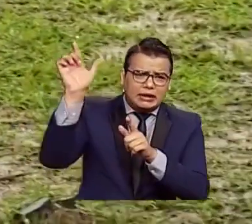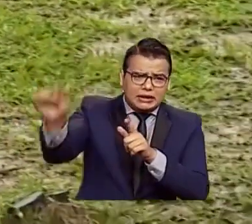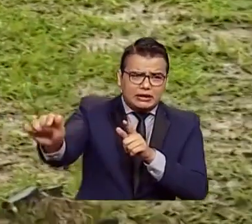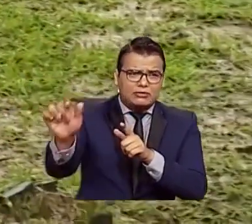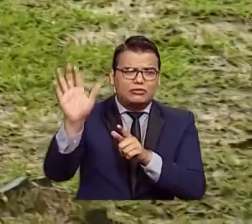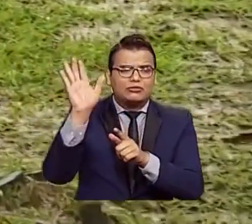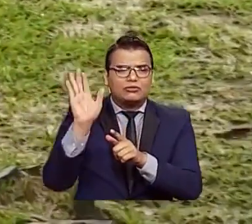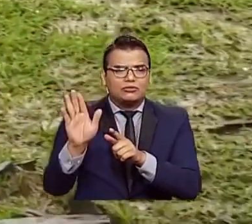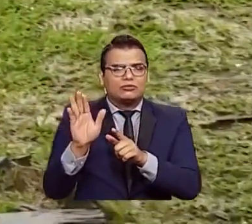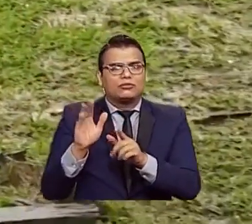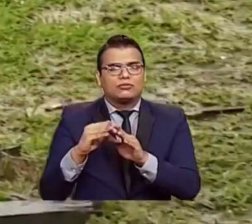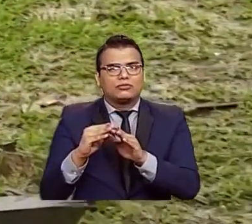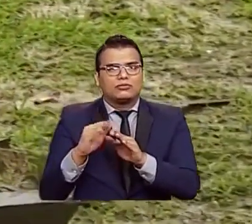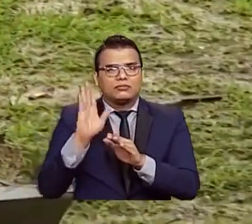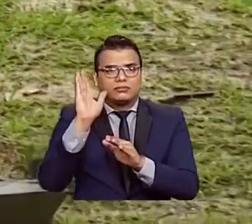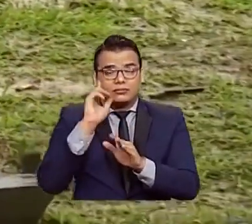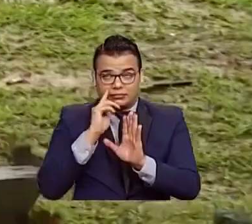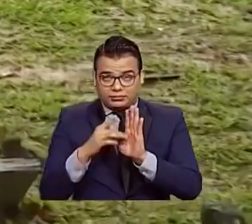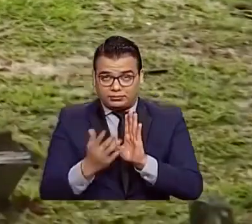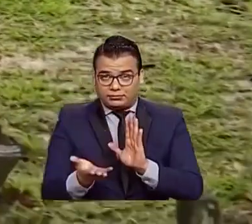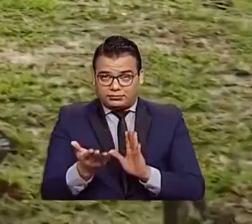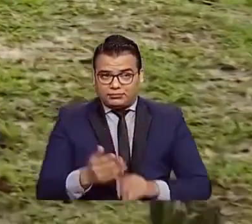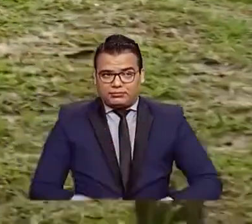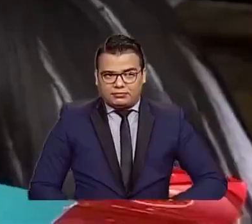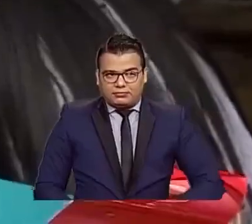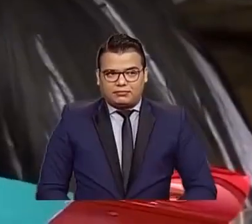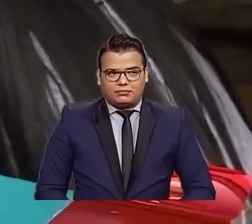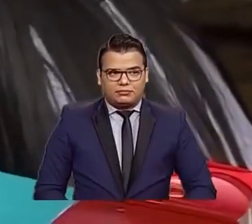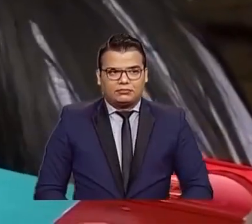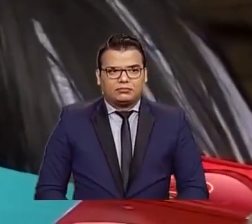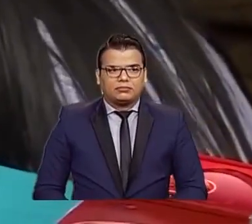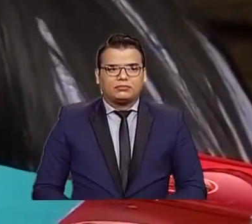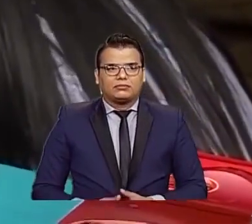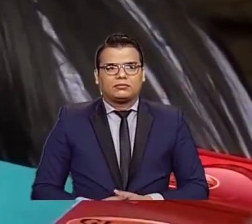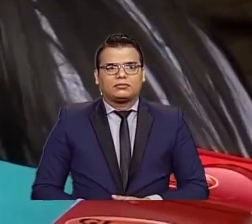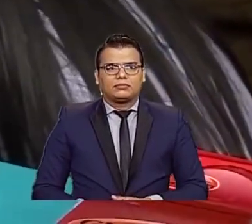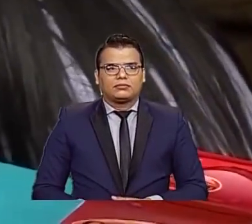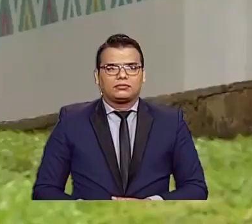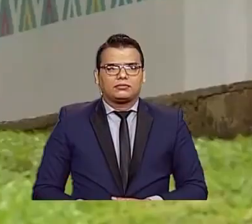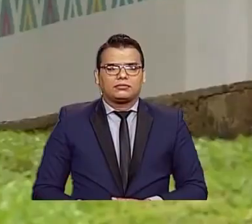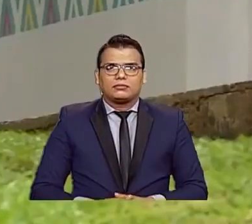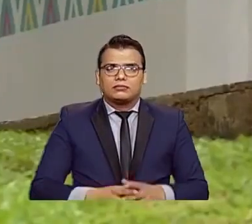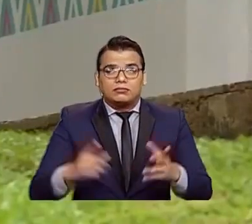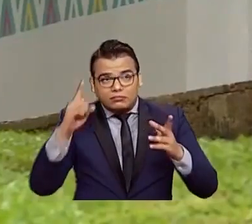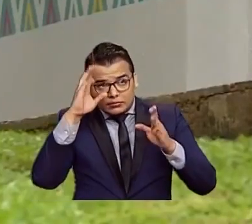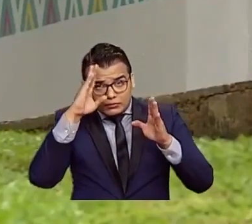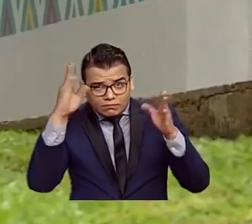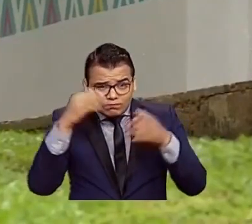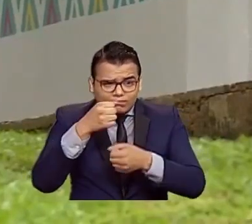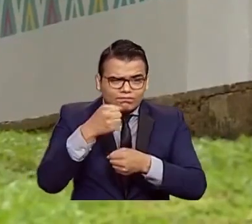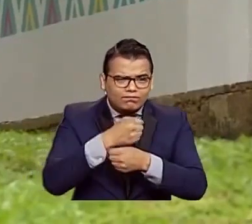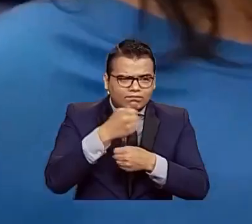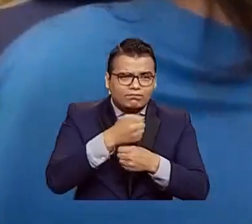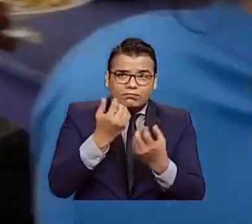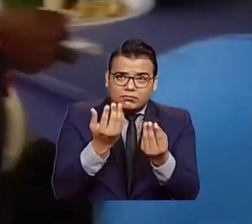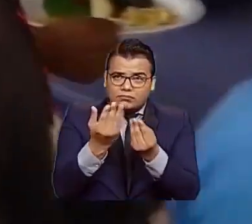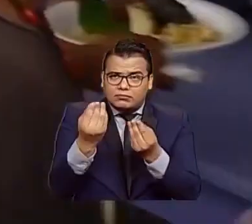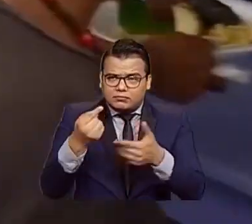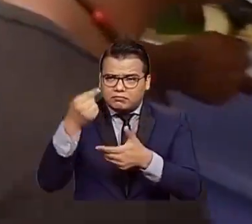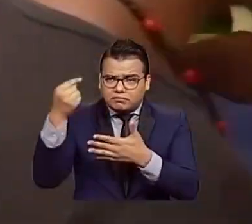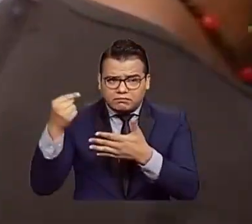por un corregimiento que se llama Tarapacá. Con los voluntarios concentrados en sus labores, la jornada fue avanzando.